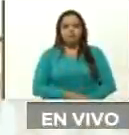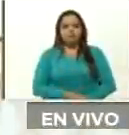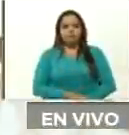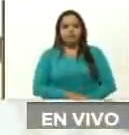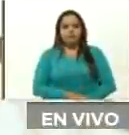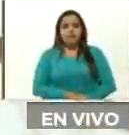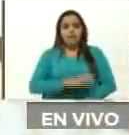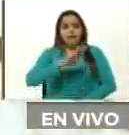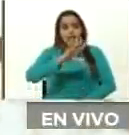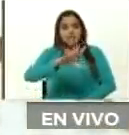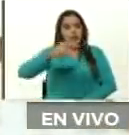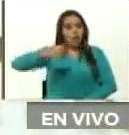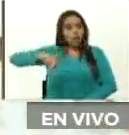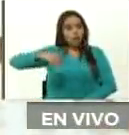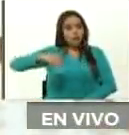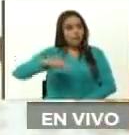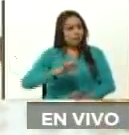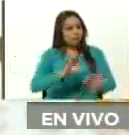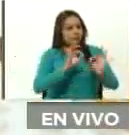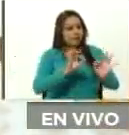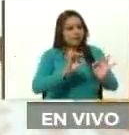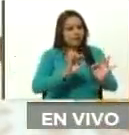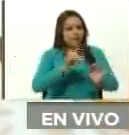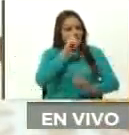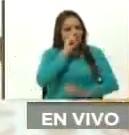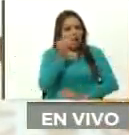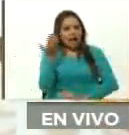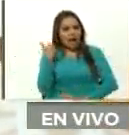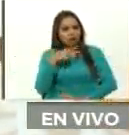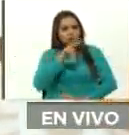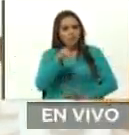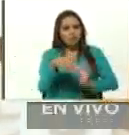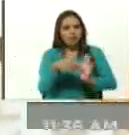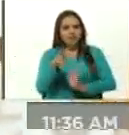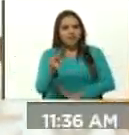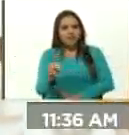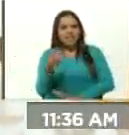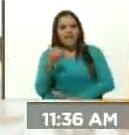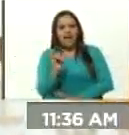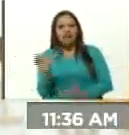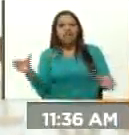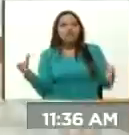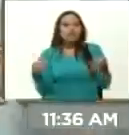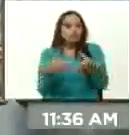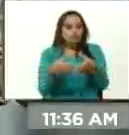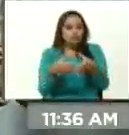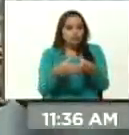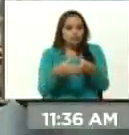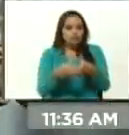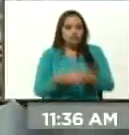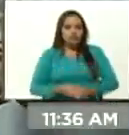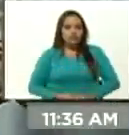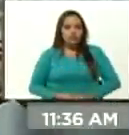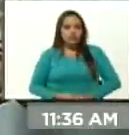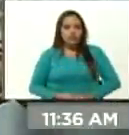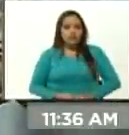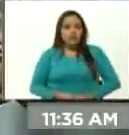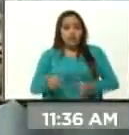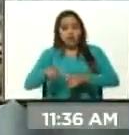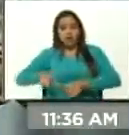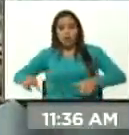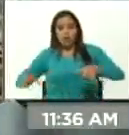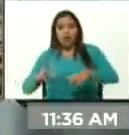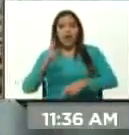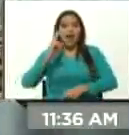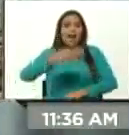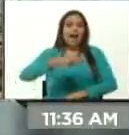el 5 de noviembre del pasado año, sostuvimos una reunión en la sede de La Haya con